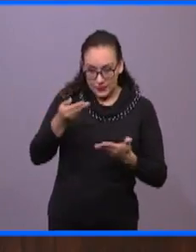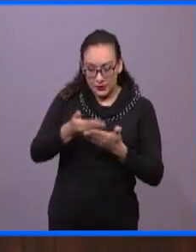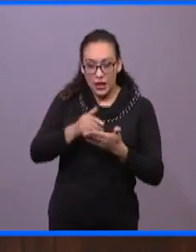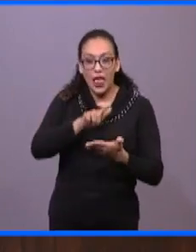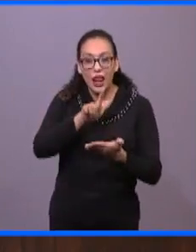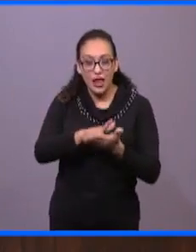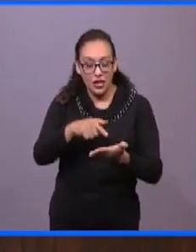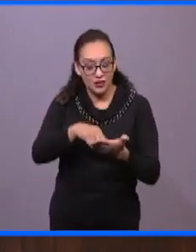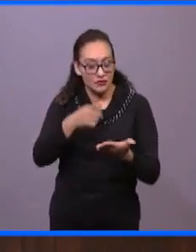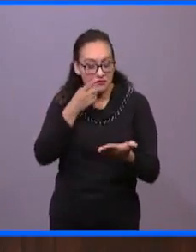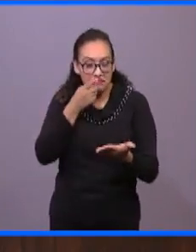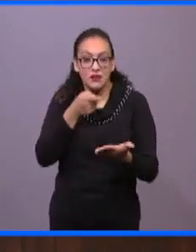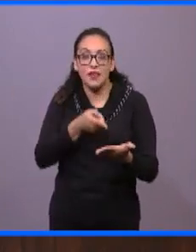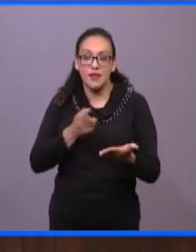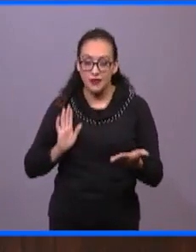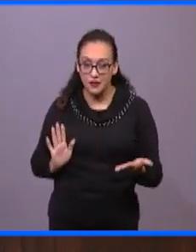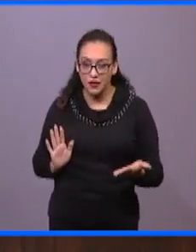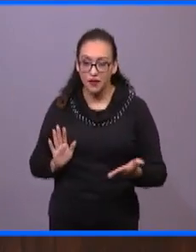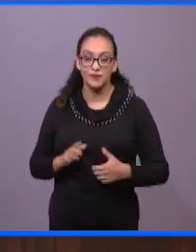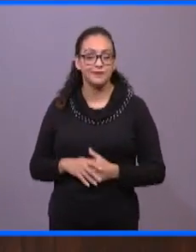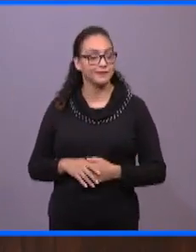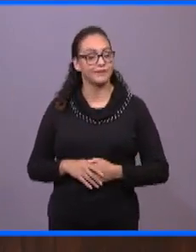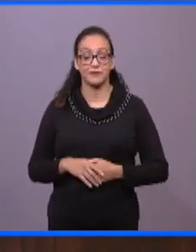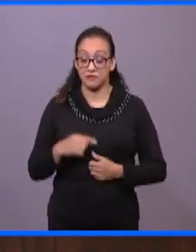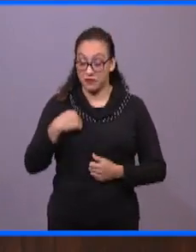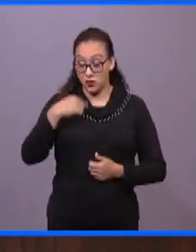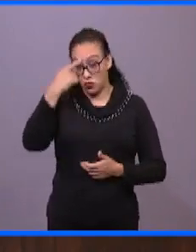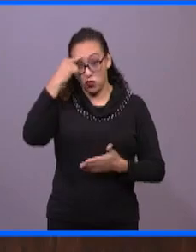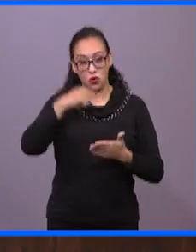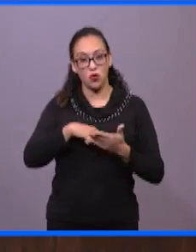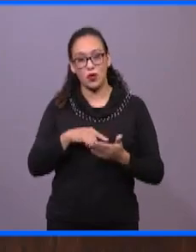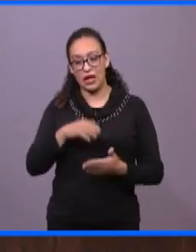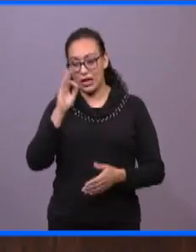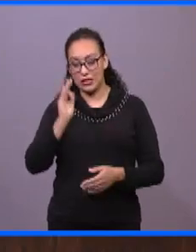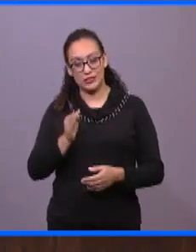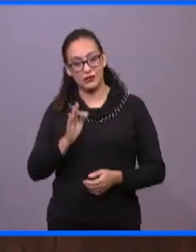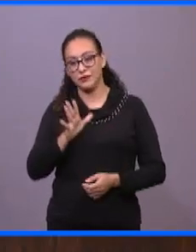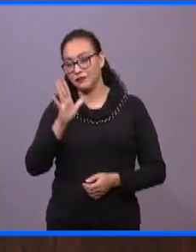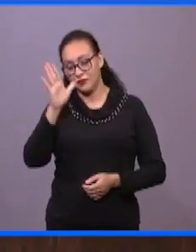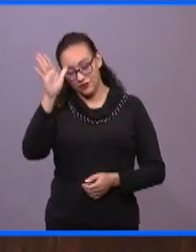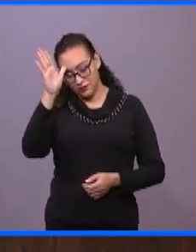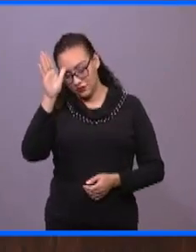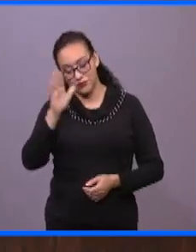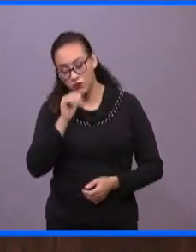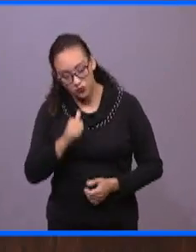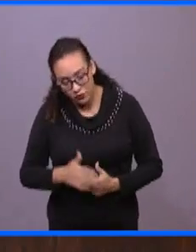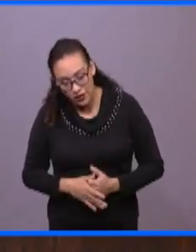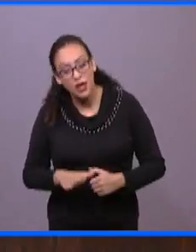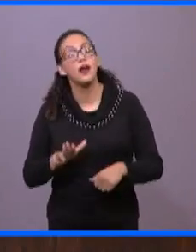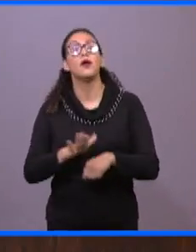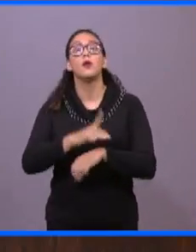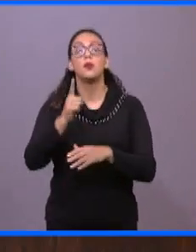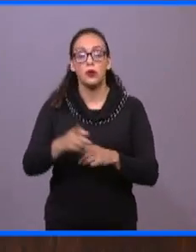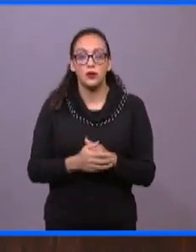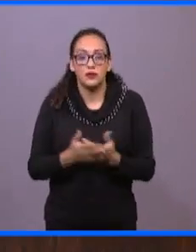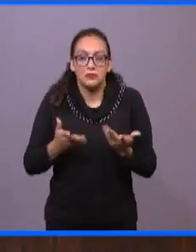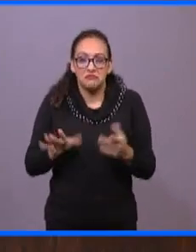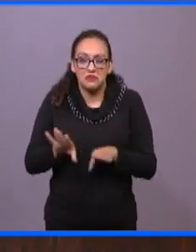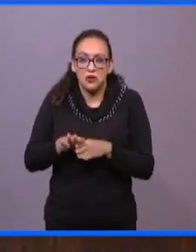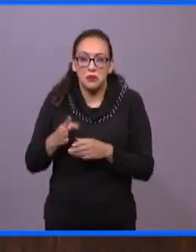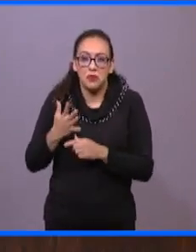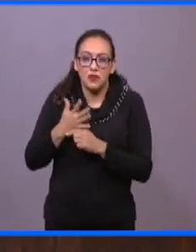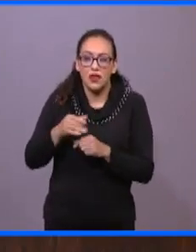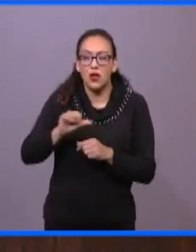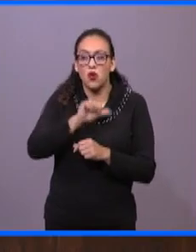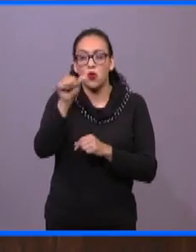ley, considero que no podría aprobarse un criterio que parta de la analogía en